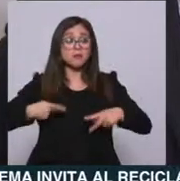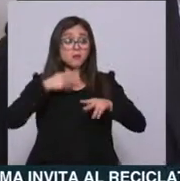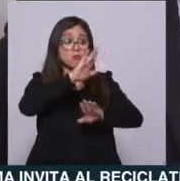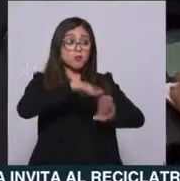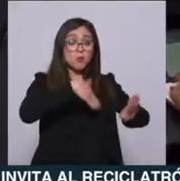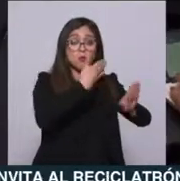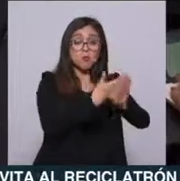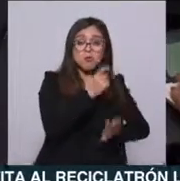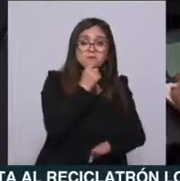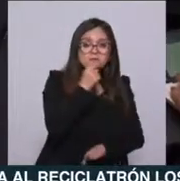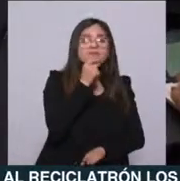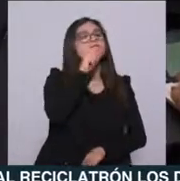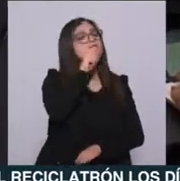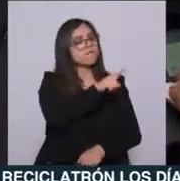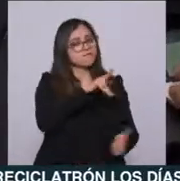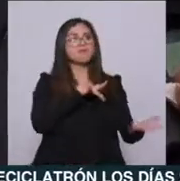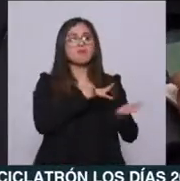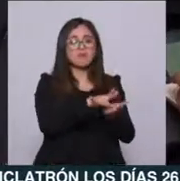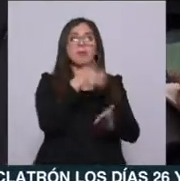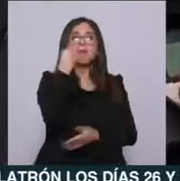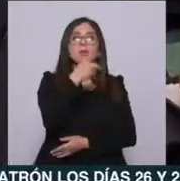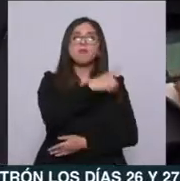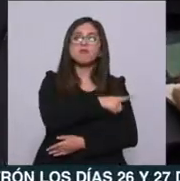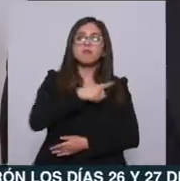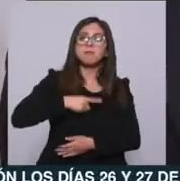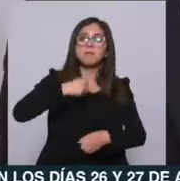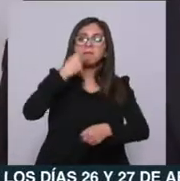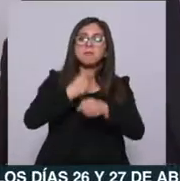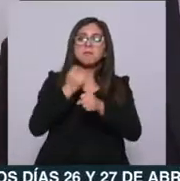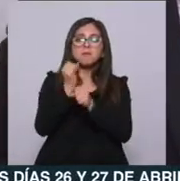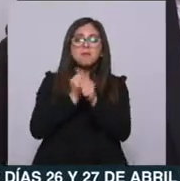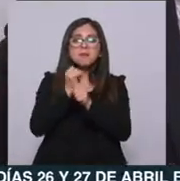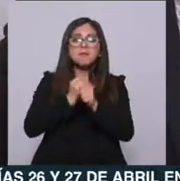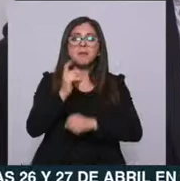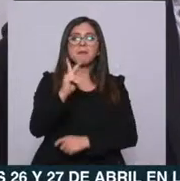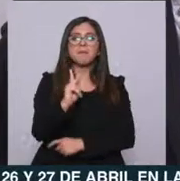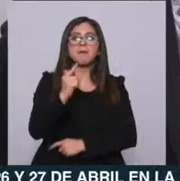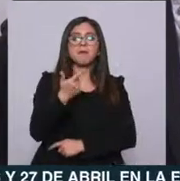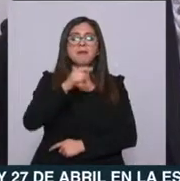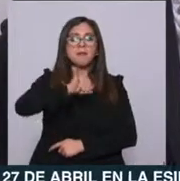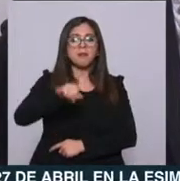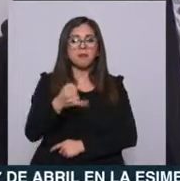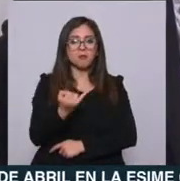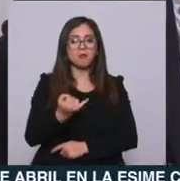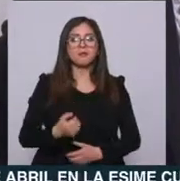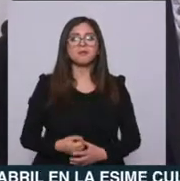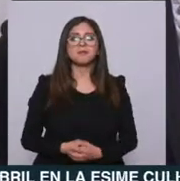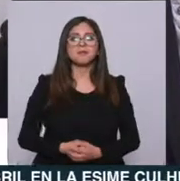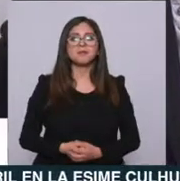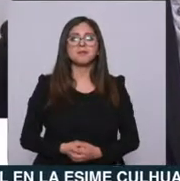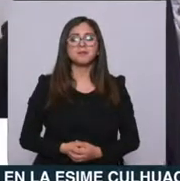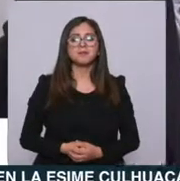civiles. Todo bajo los esquemas de investigación que realice la Procuraduría General de Justicia Local.